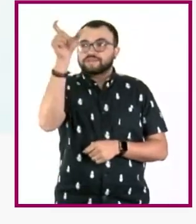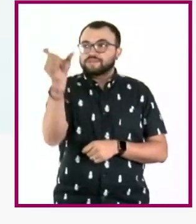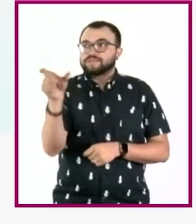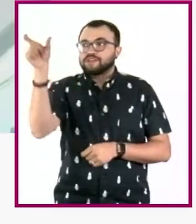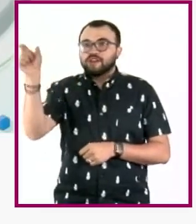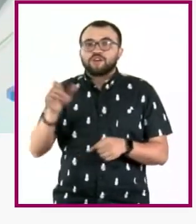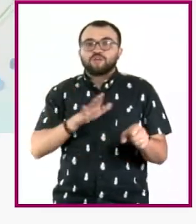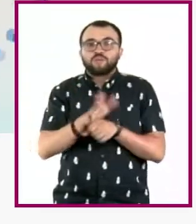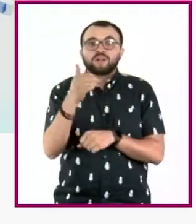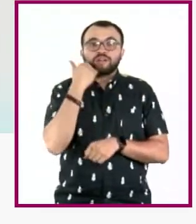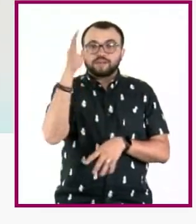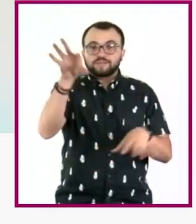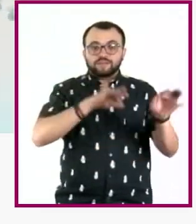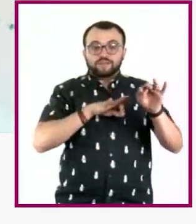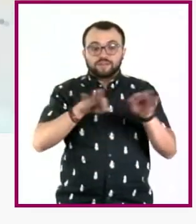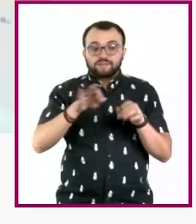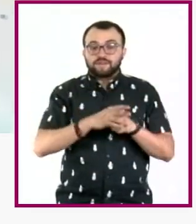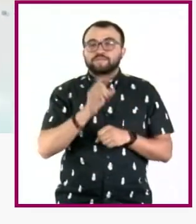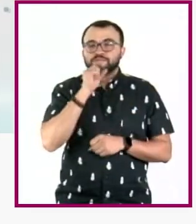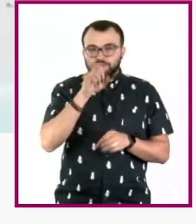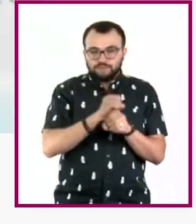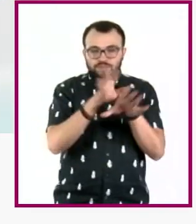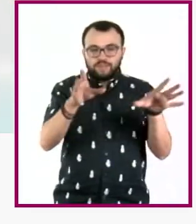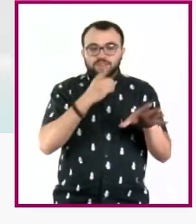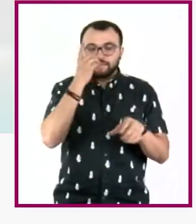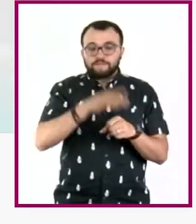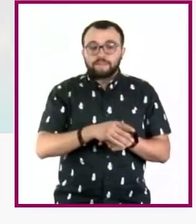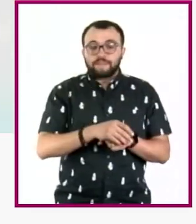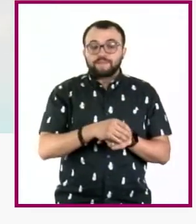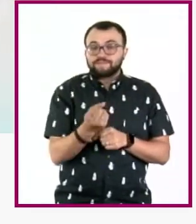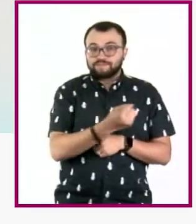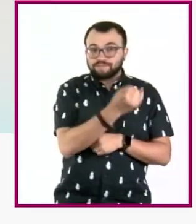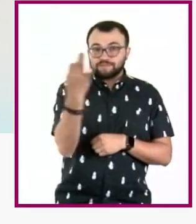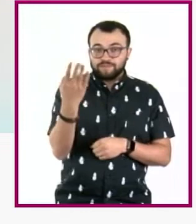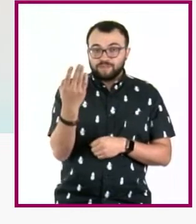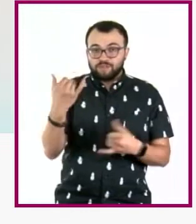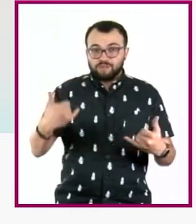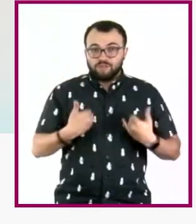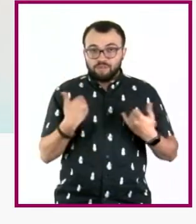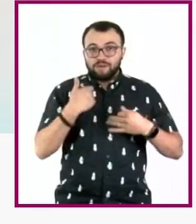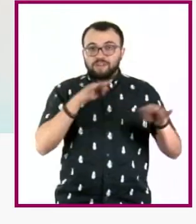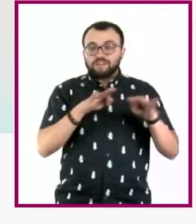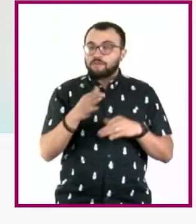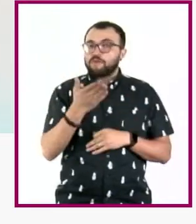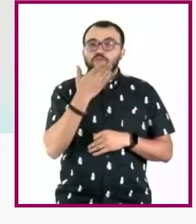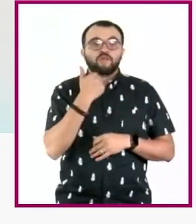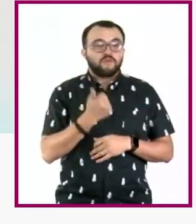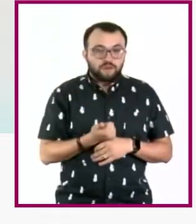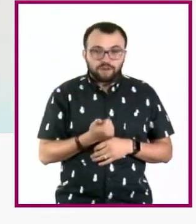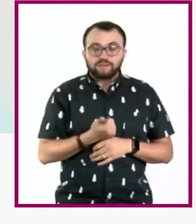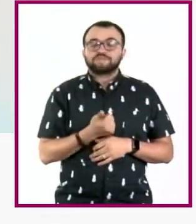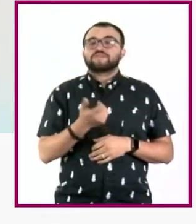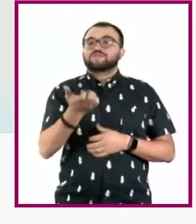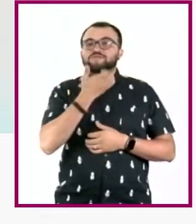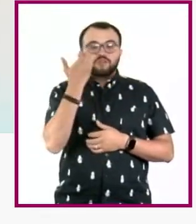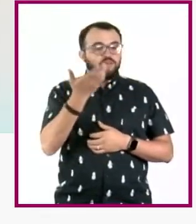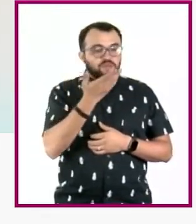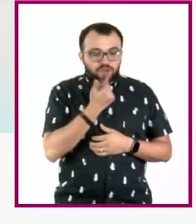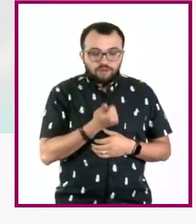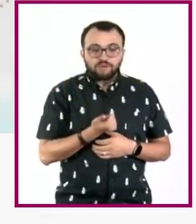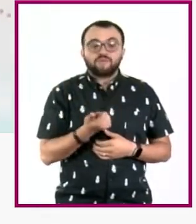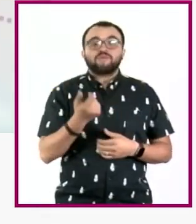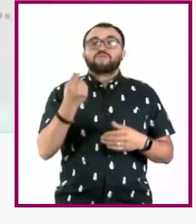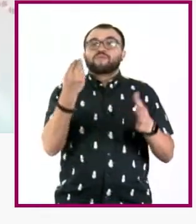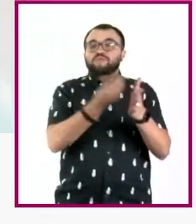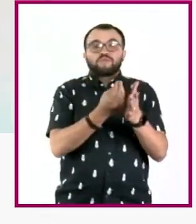de trabajo. El informe dice que la cantidad de jóvenes que no trabajan, no estudian y no reciben algún tipo de formación es cada vez